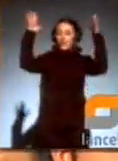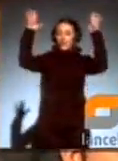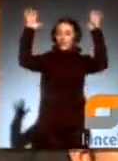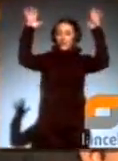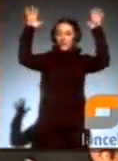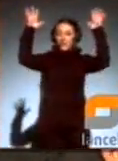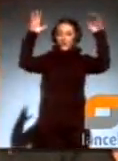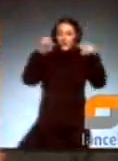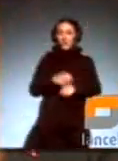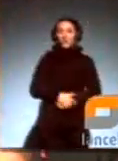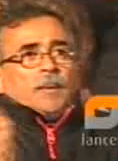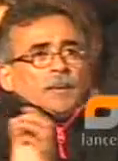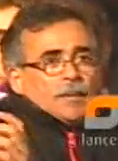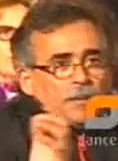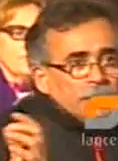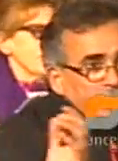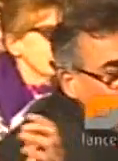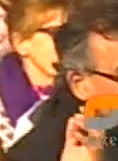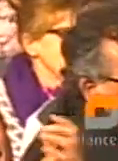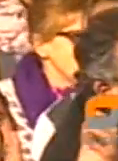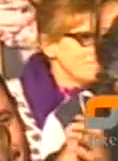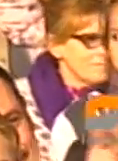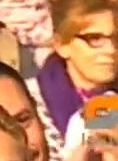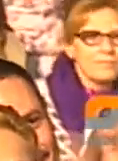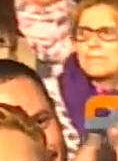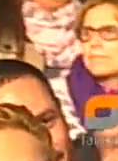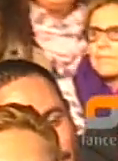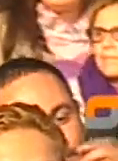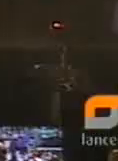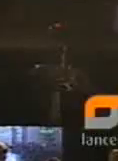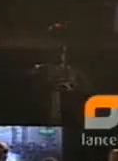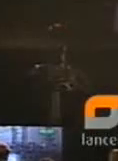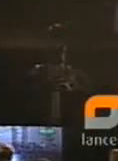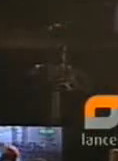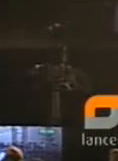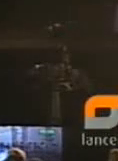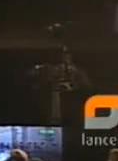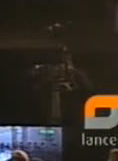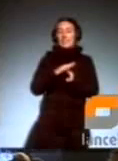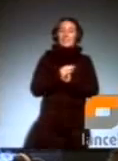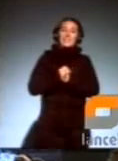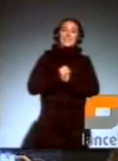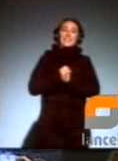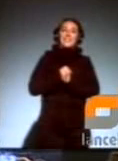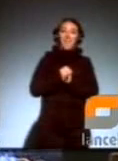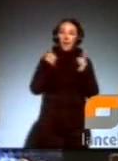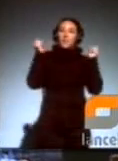Buen trabajo, Iaco. Muchas gracias. No llores, Lola. Valió la pena